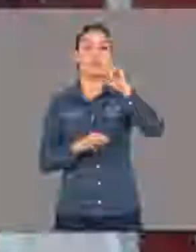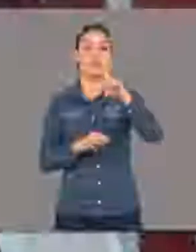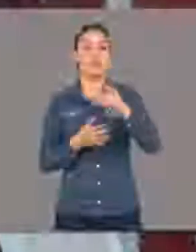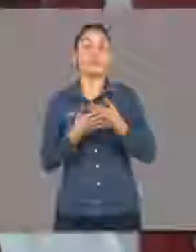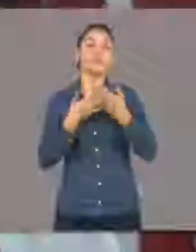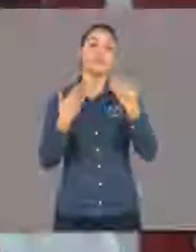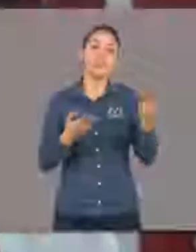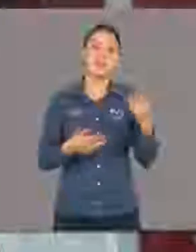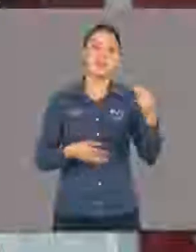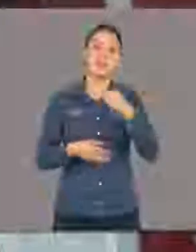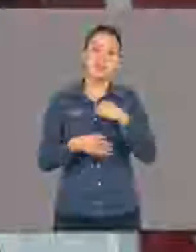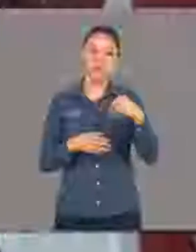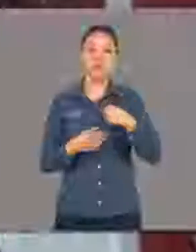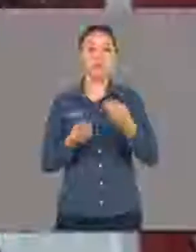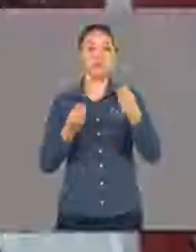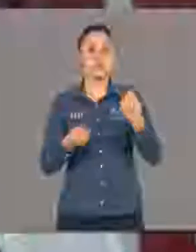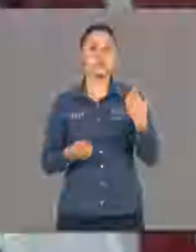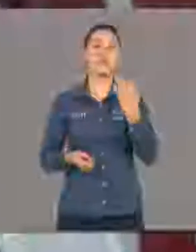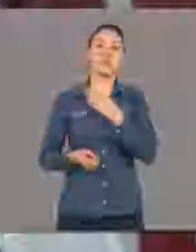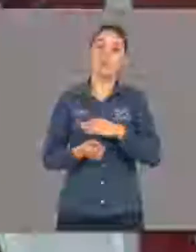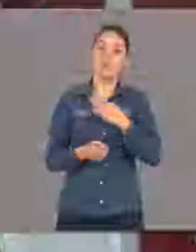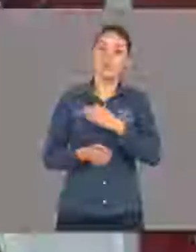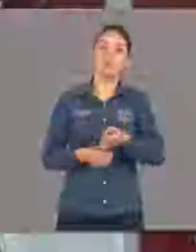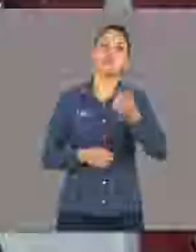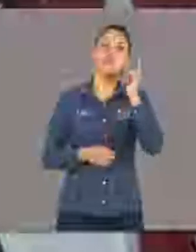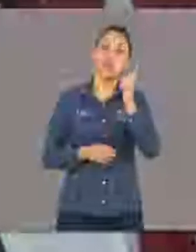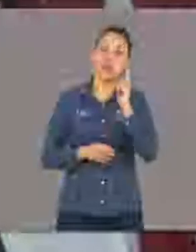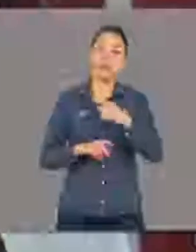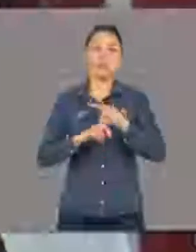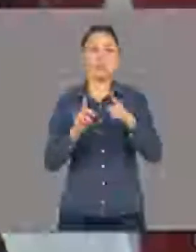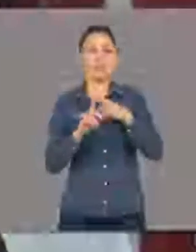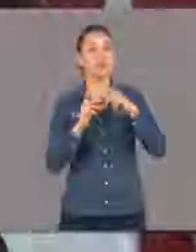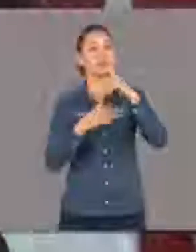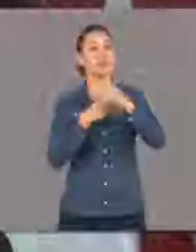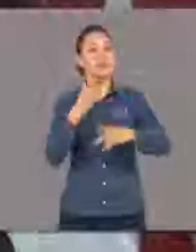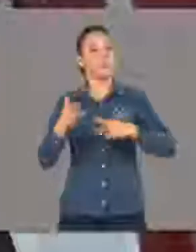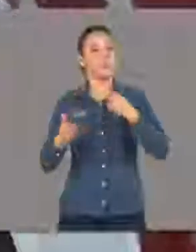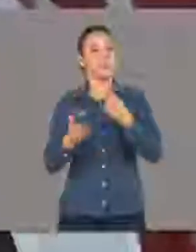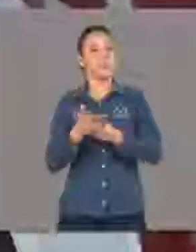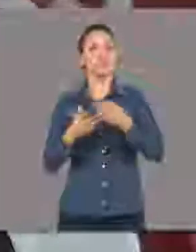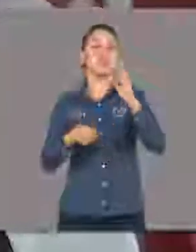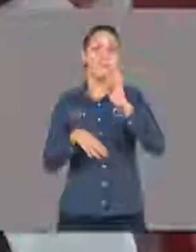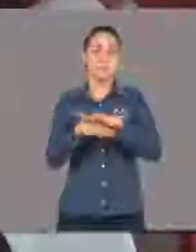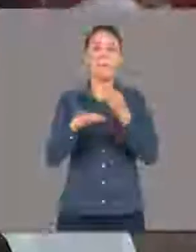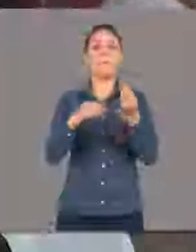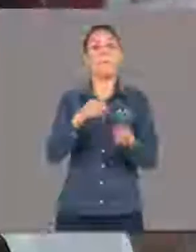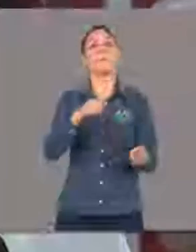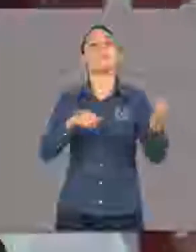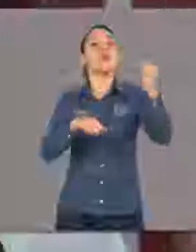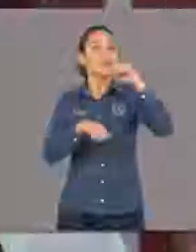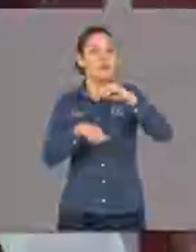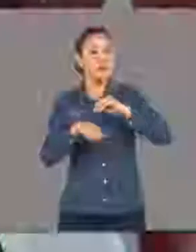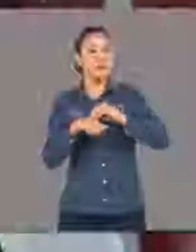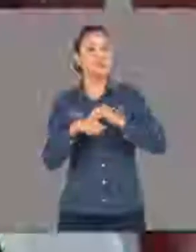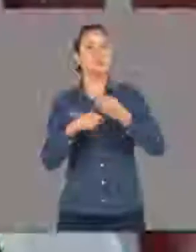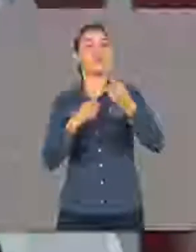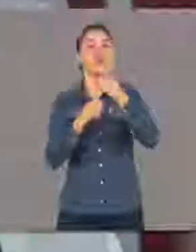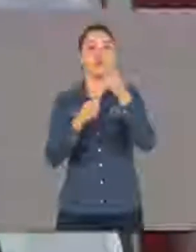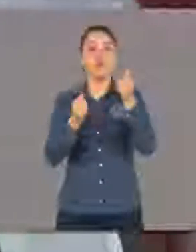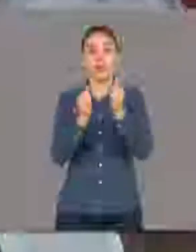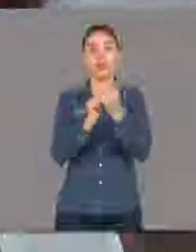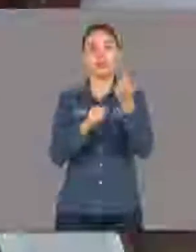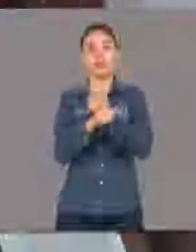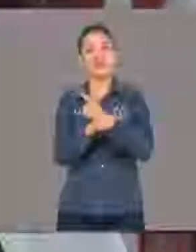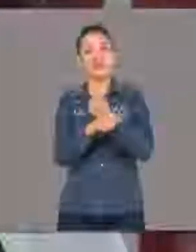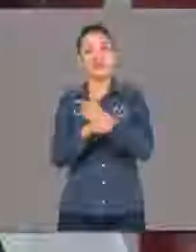entonces traemos muchos deseos de confirmar estos programas y de agregar programas adicionales